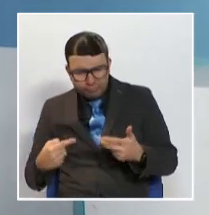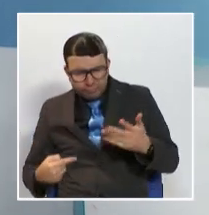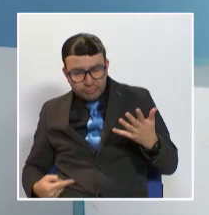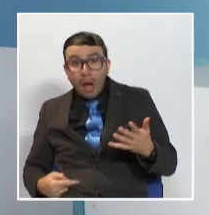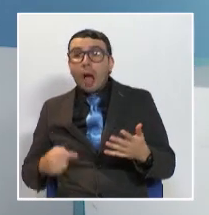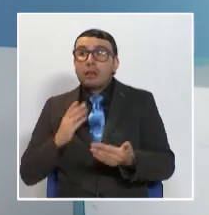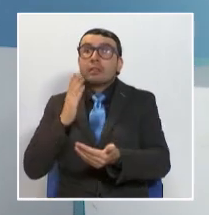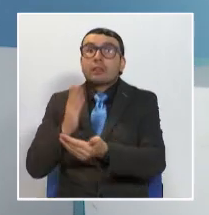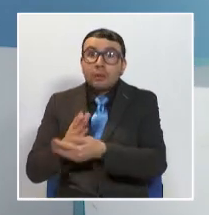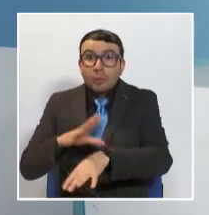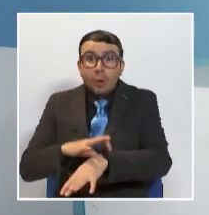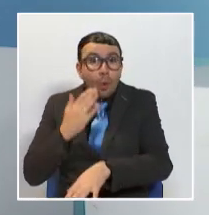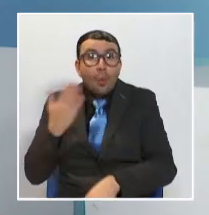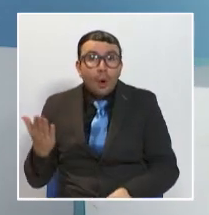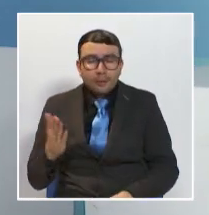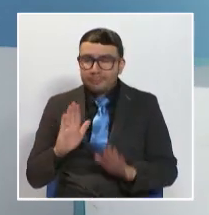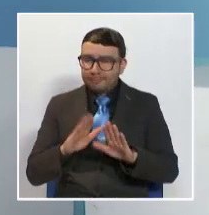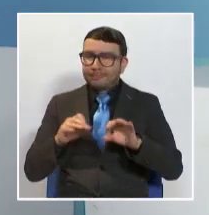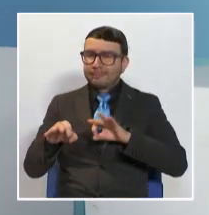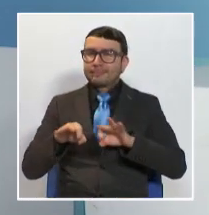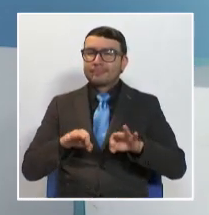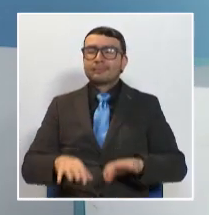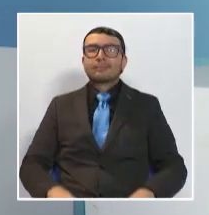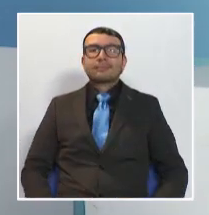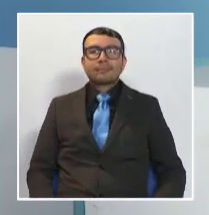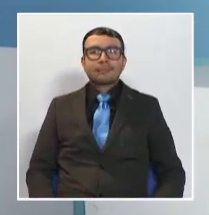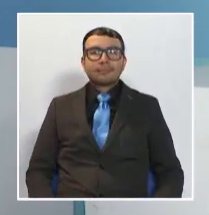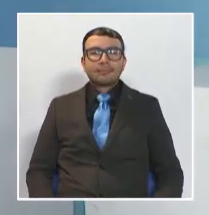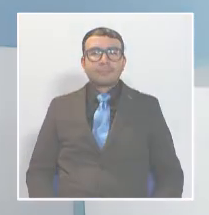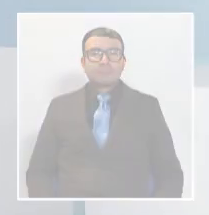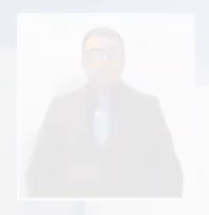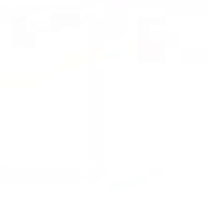debemos consultar. Ya regresamos.